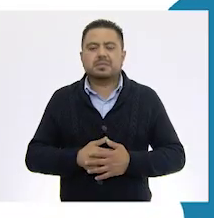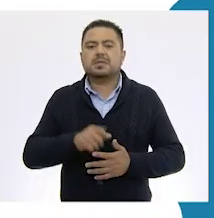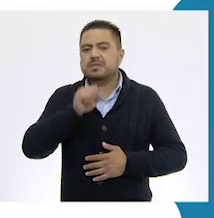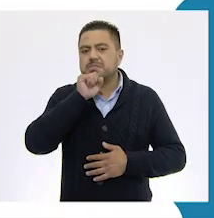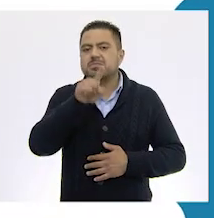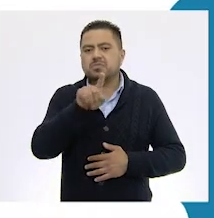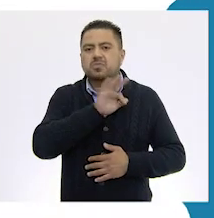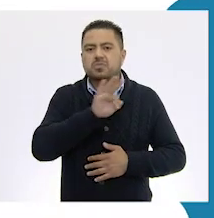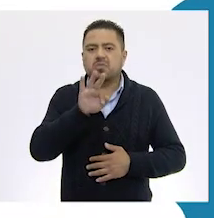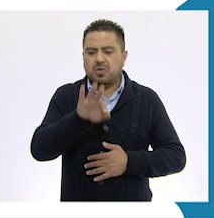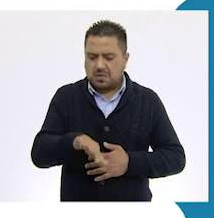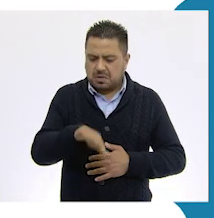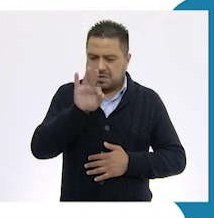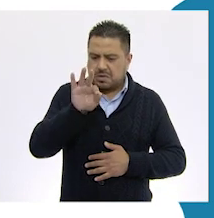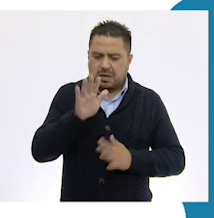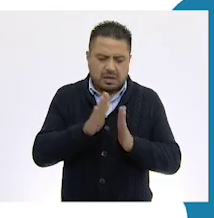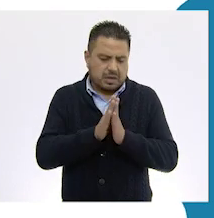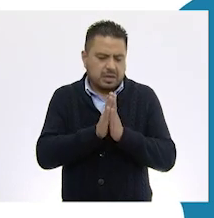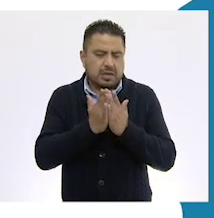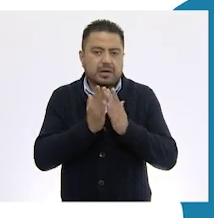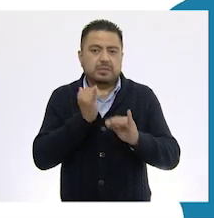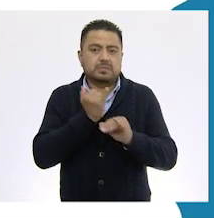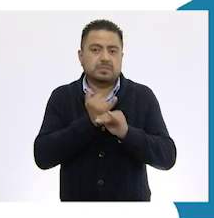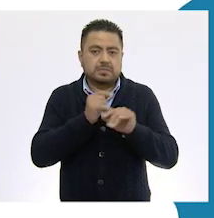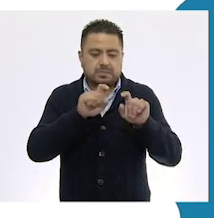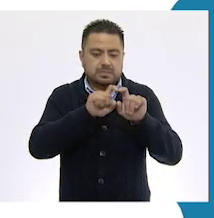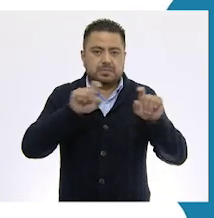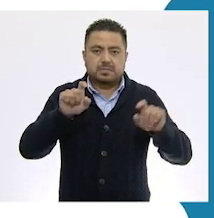También puedes encontrar los libros de texto en la página